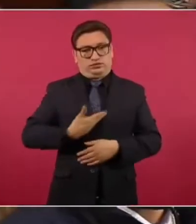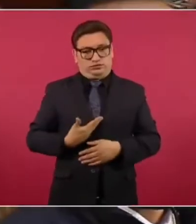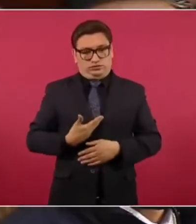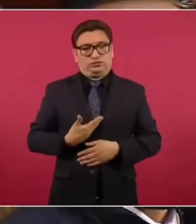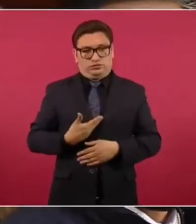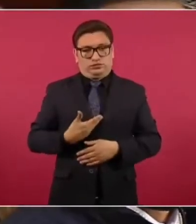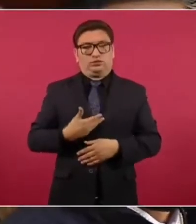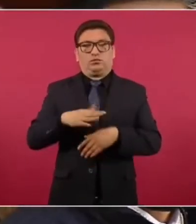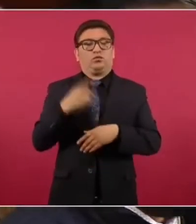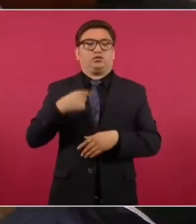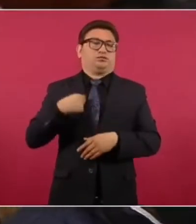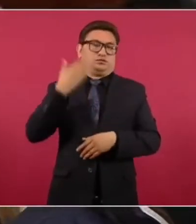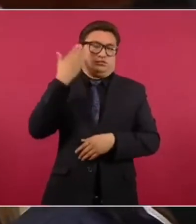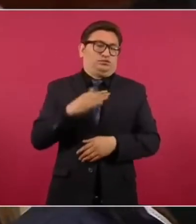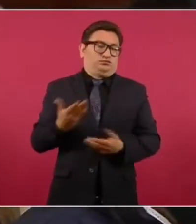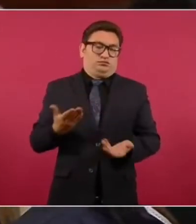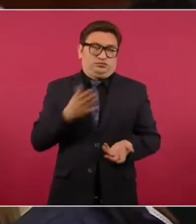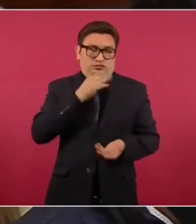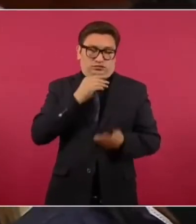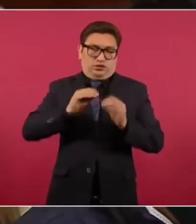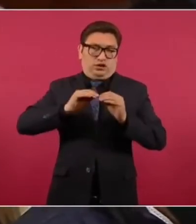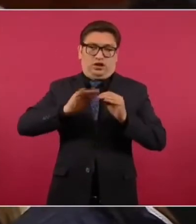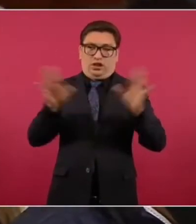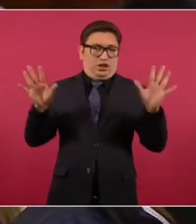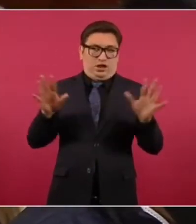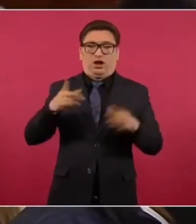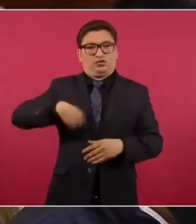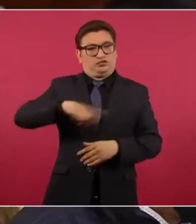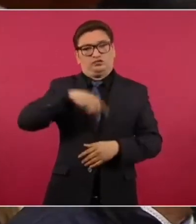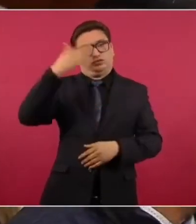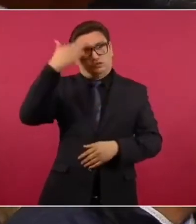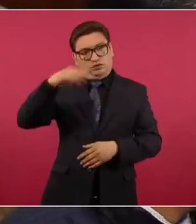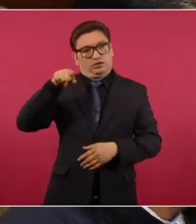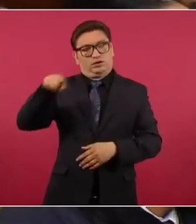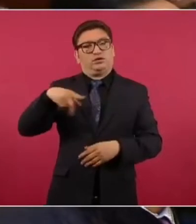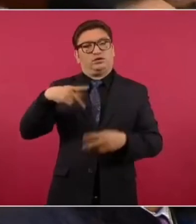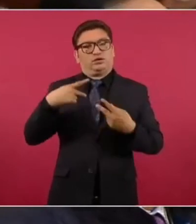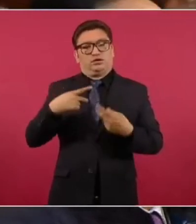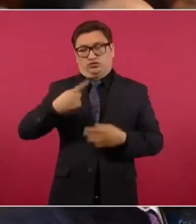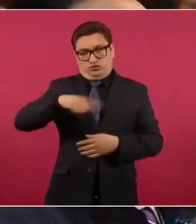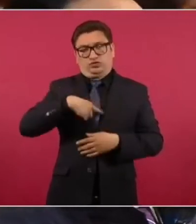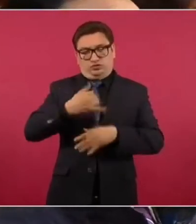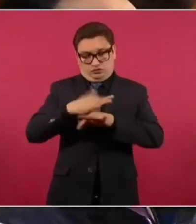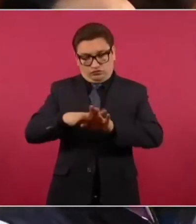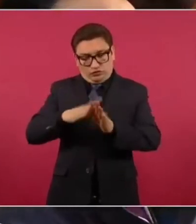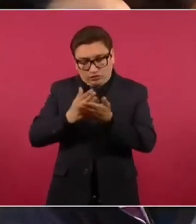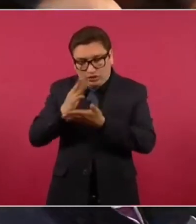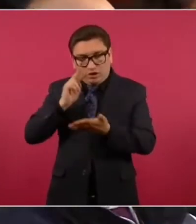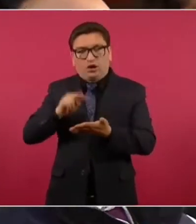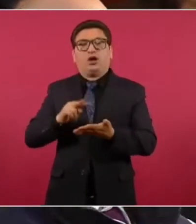presidente, porque pues no, es evidente y es obvio, y lo sabemos quienes hemos tenido acceso a esa